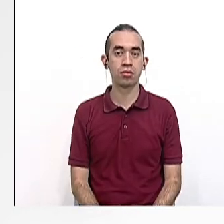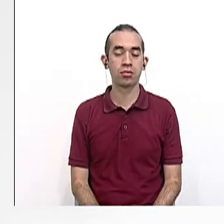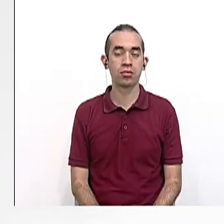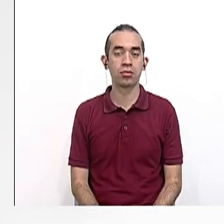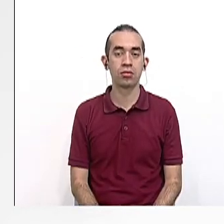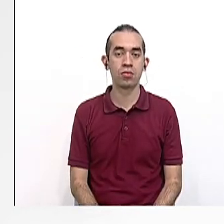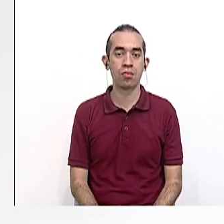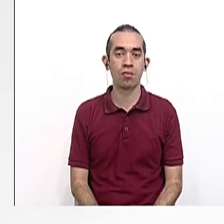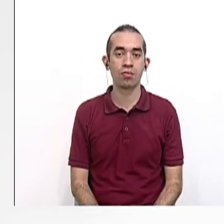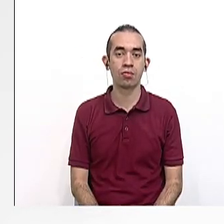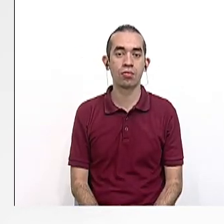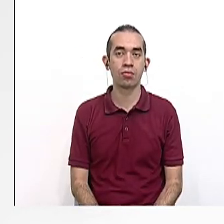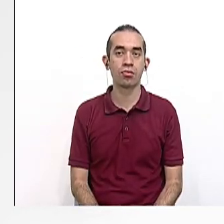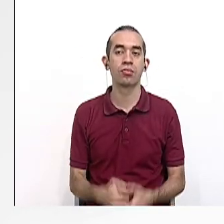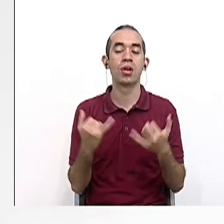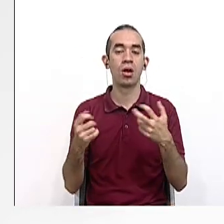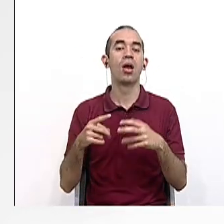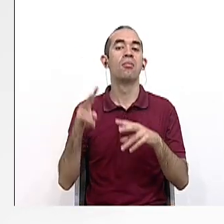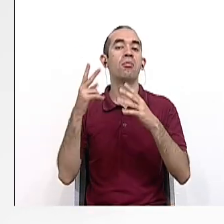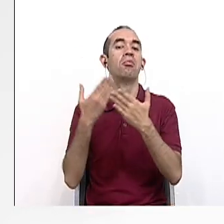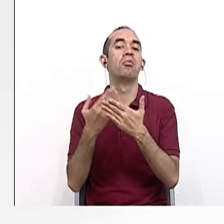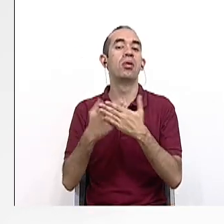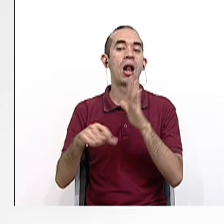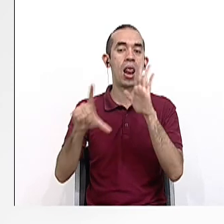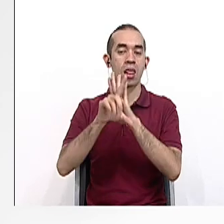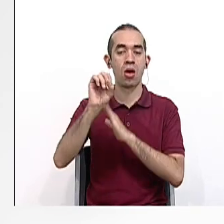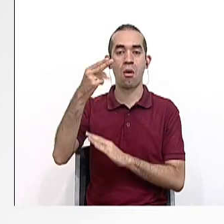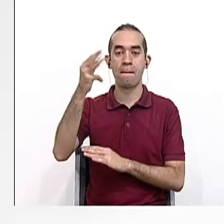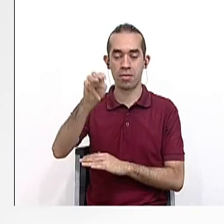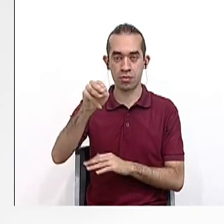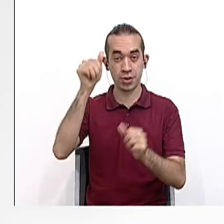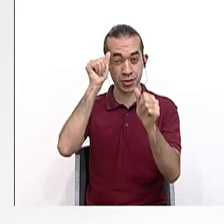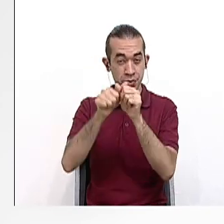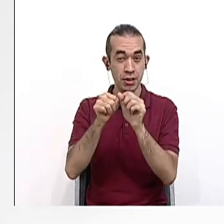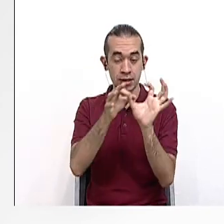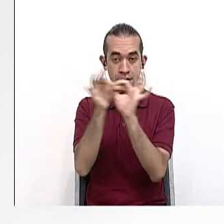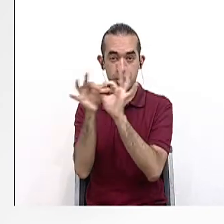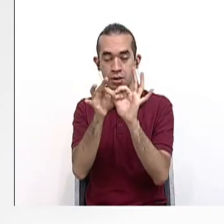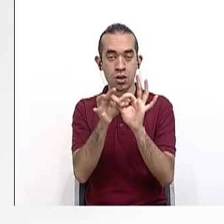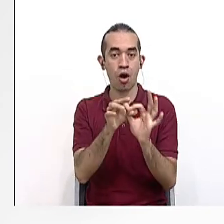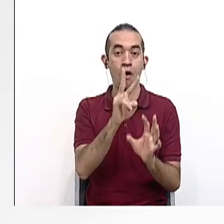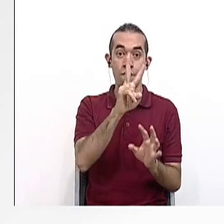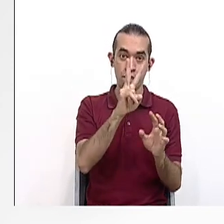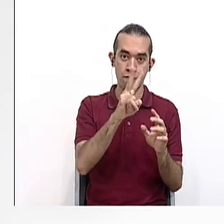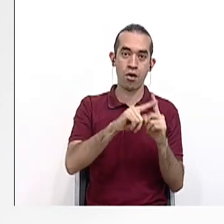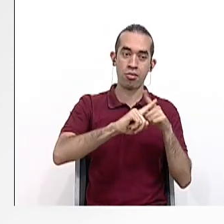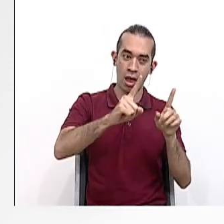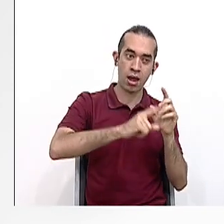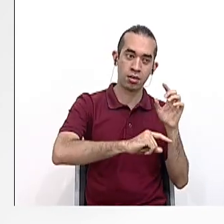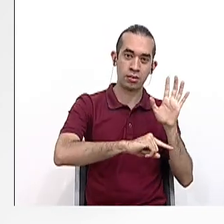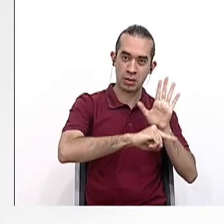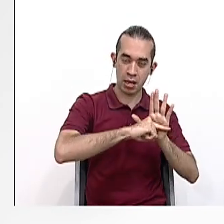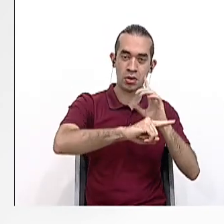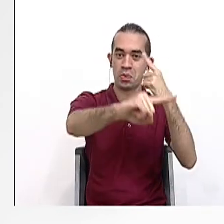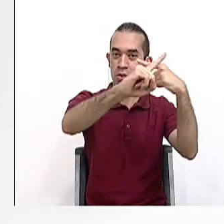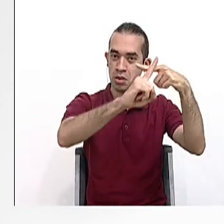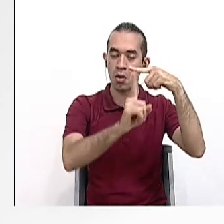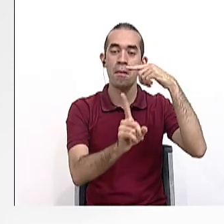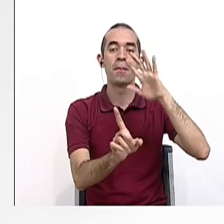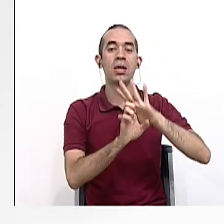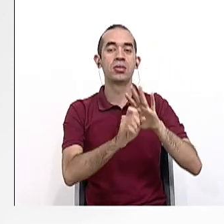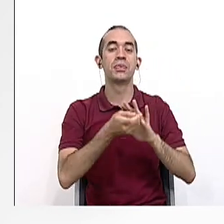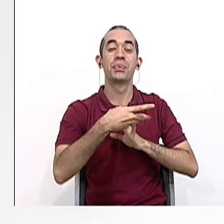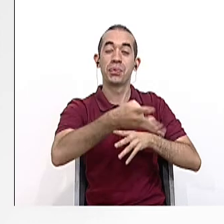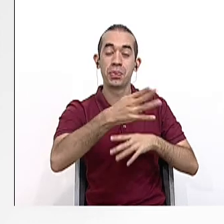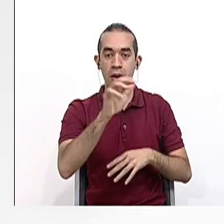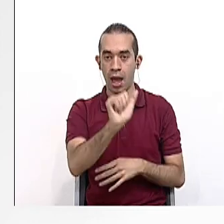Y vamos a verificar la ley de Ohm, recordando que la ley de Ohm es una relación entre voltaje y amperaje. Para ello utilizamos esta tabla que se